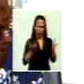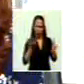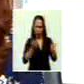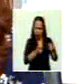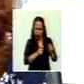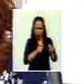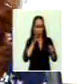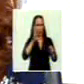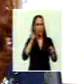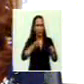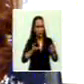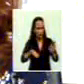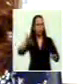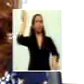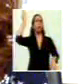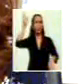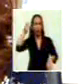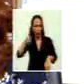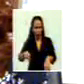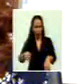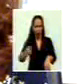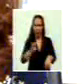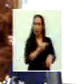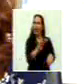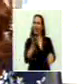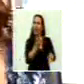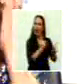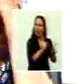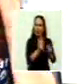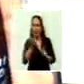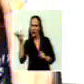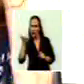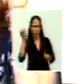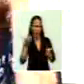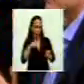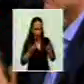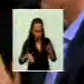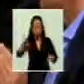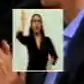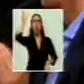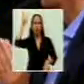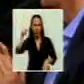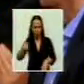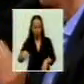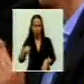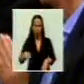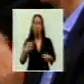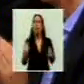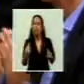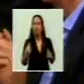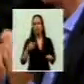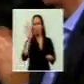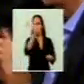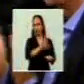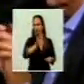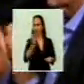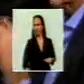50% el plantel de docentes universitarios en todo el país.